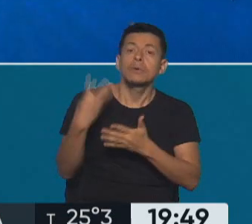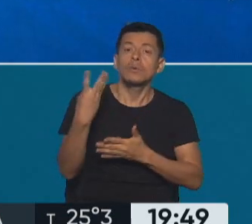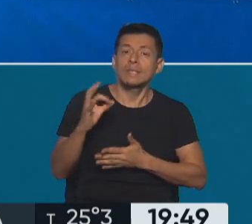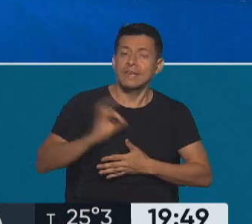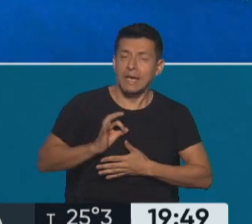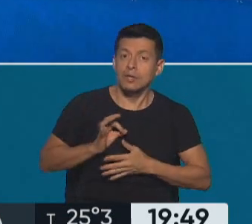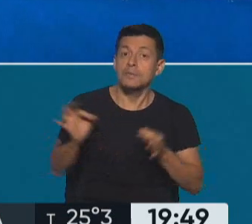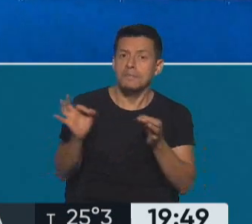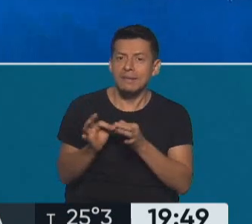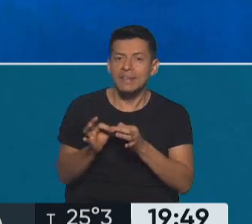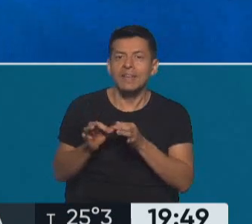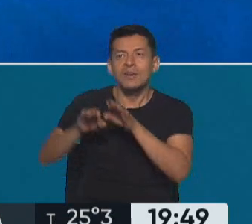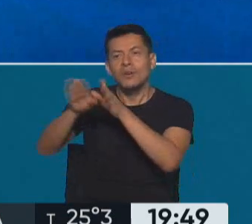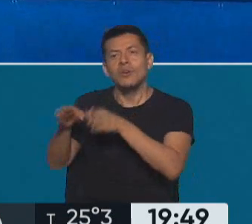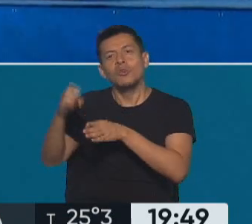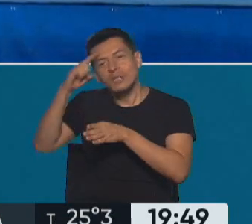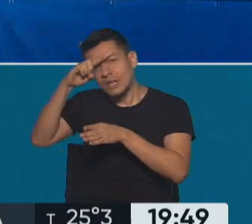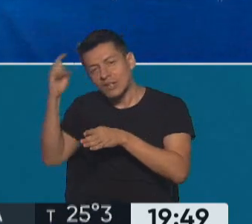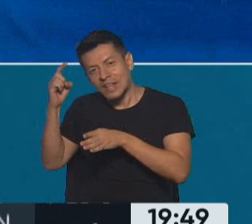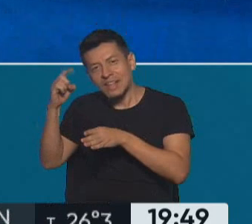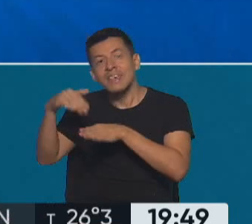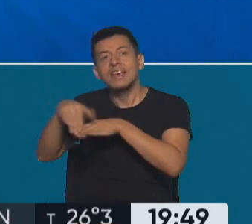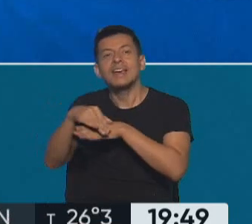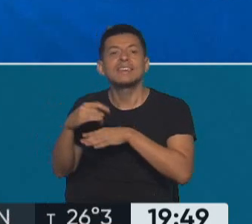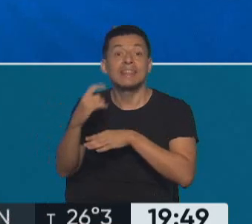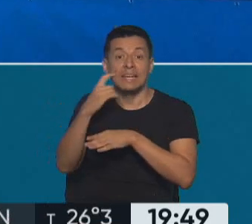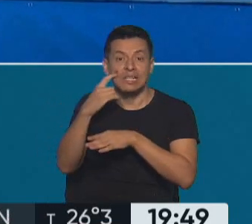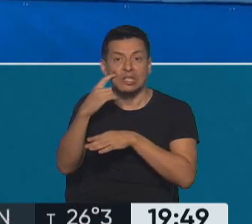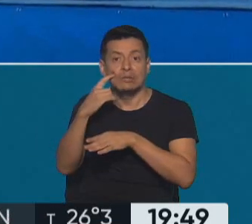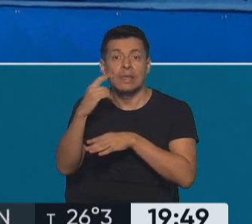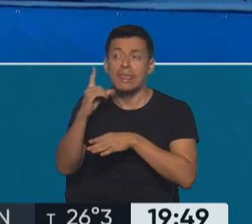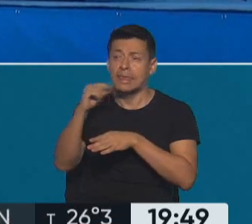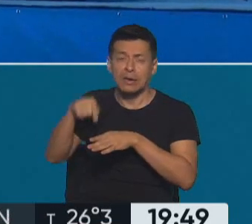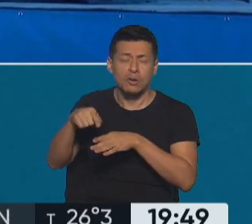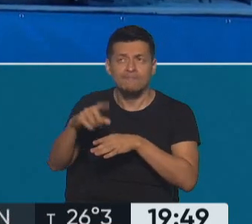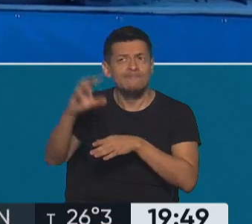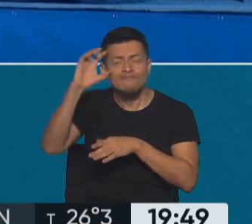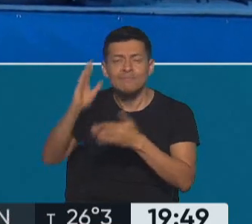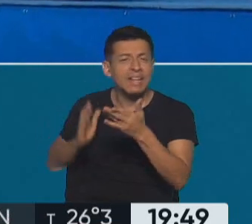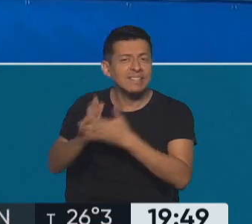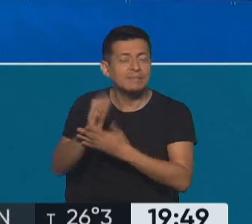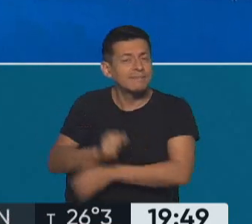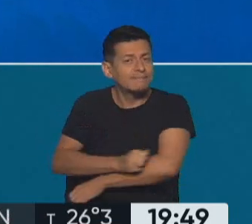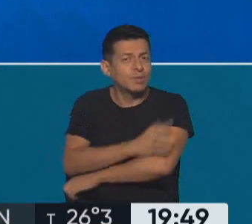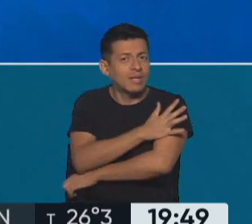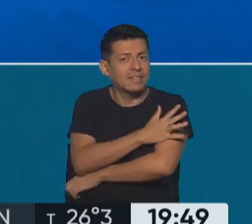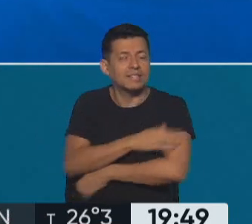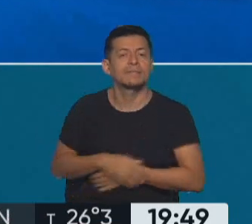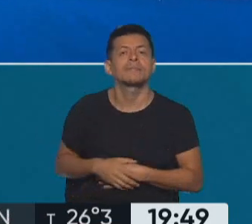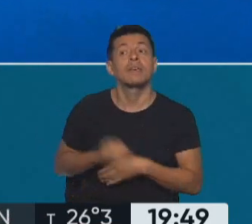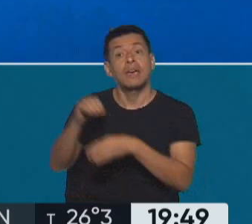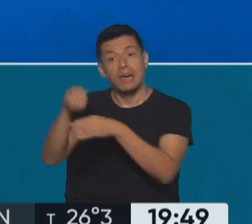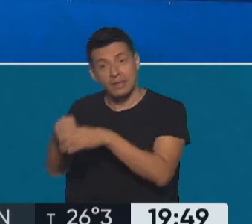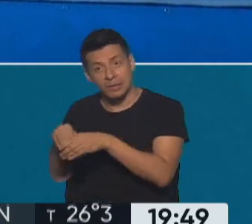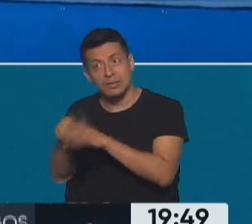sobre el Congreso Nacional, sobre la avenida Entre Ríos, luego de una jornada realmente inolvidable, muy emocionante en el interior, y lo